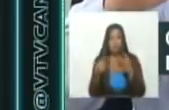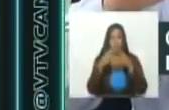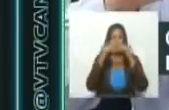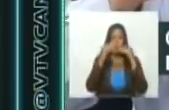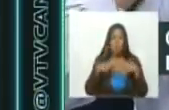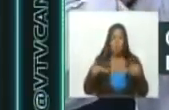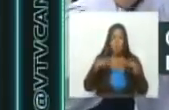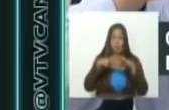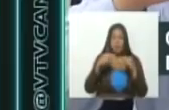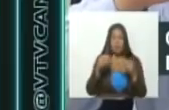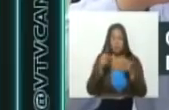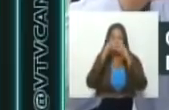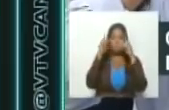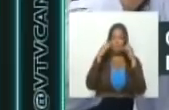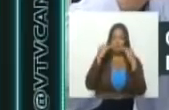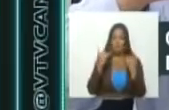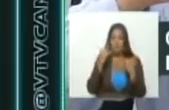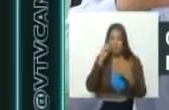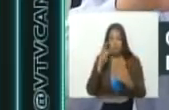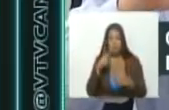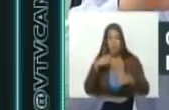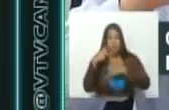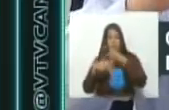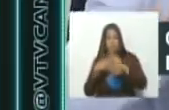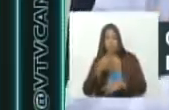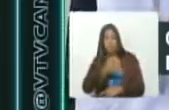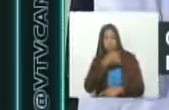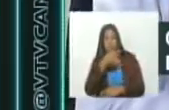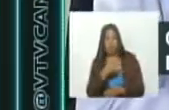ese esquema impresionante de políticas